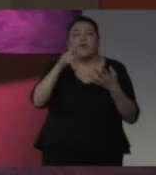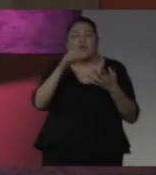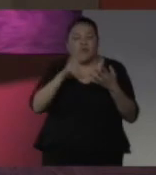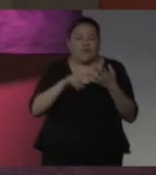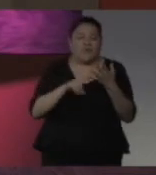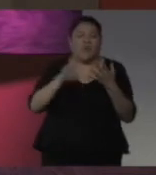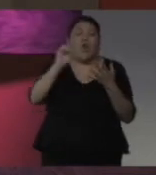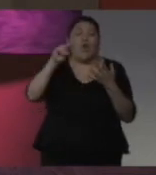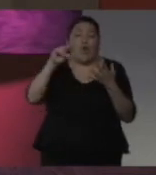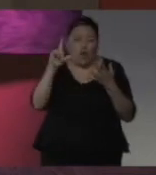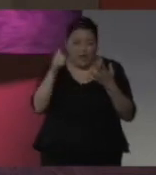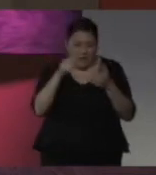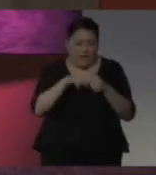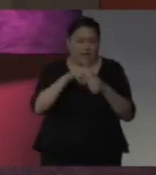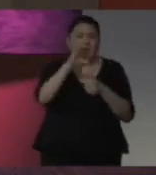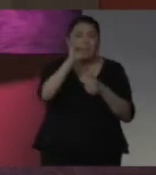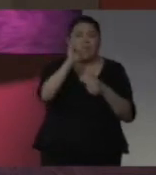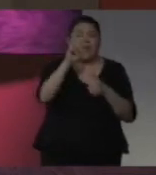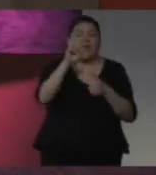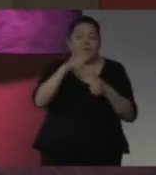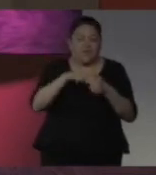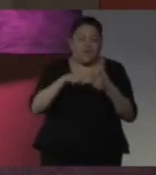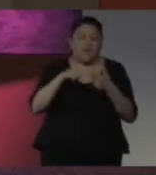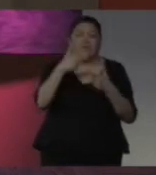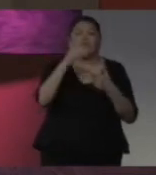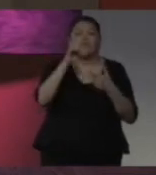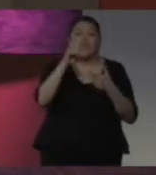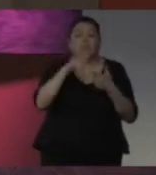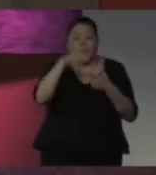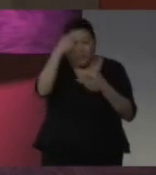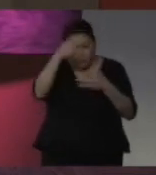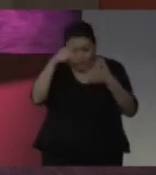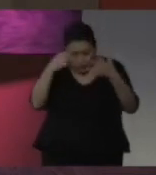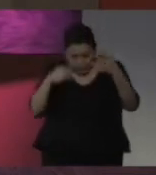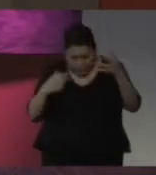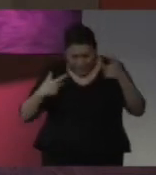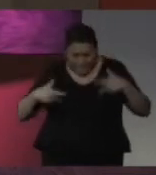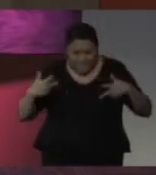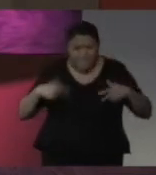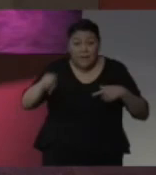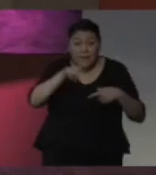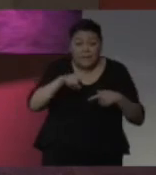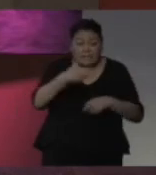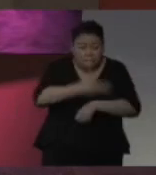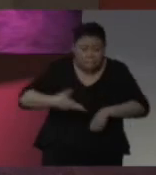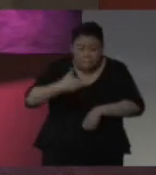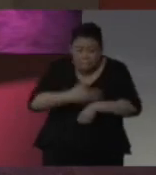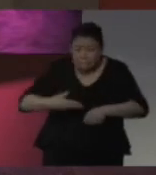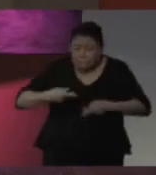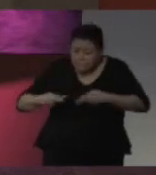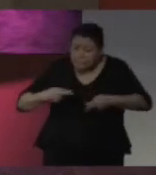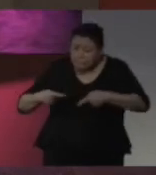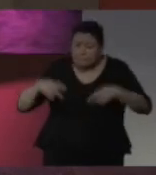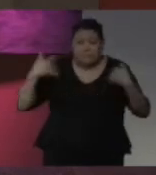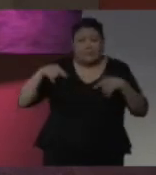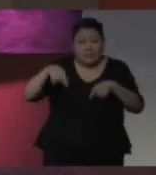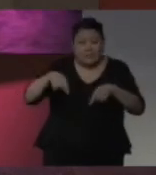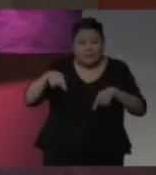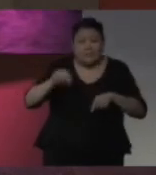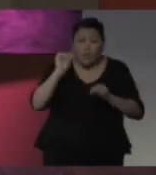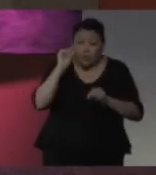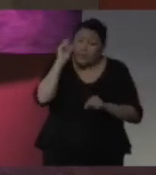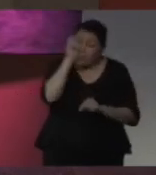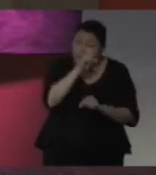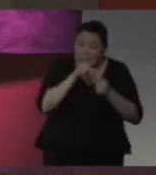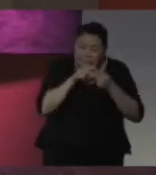Olga González, Karen Cabrera y Ubaldo Araujo. Todas estas personas hicieron posible esto. Para mí este año fue un poco difícil